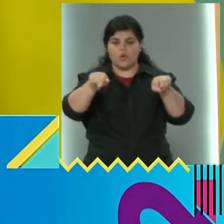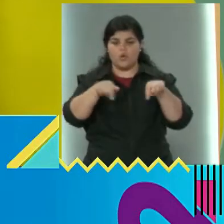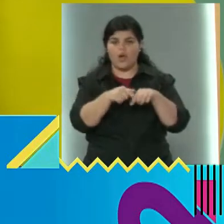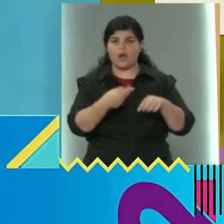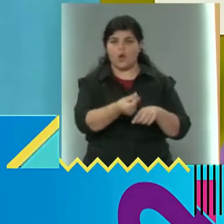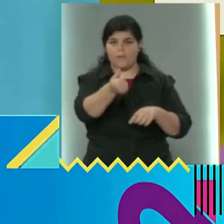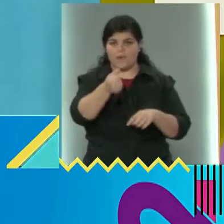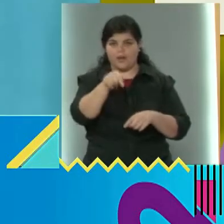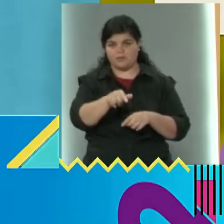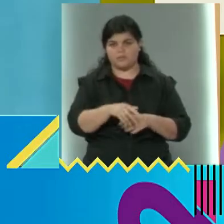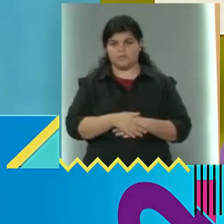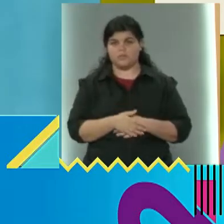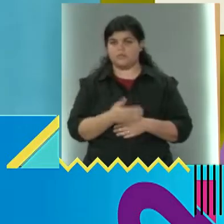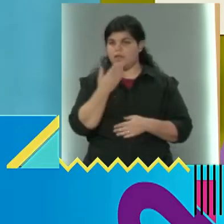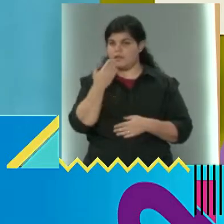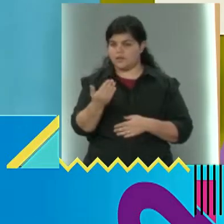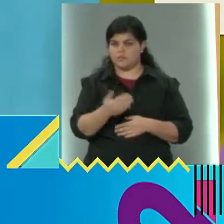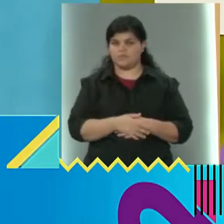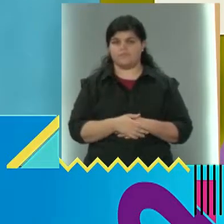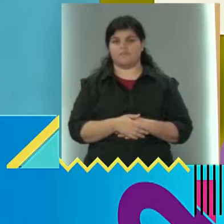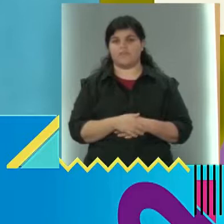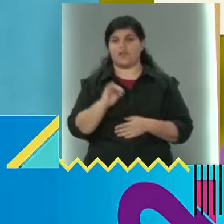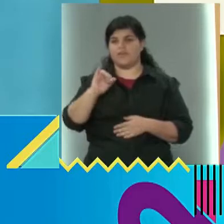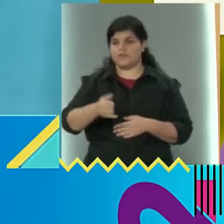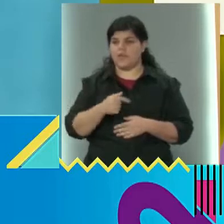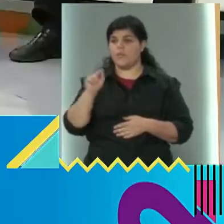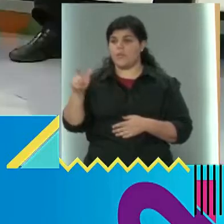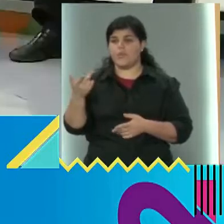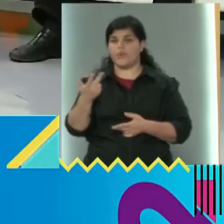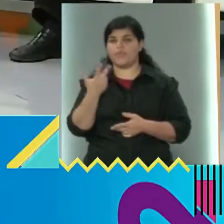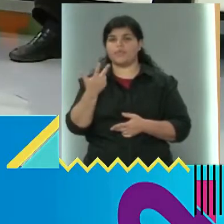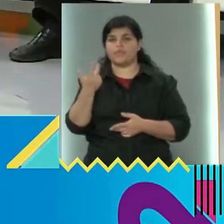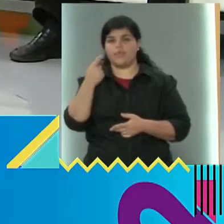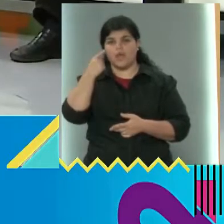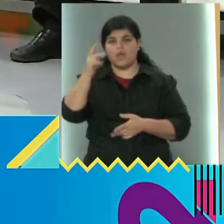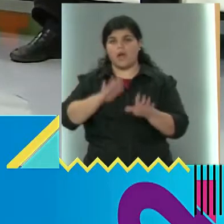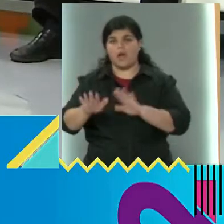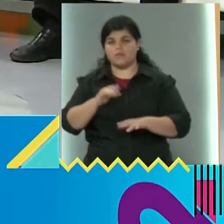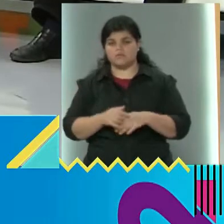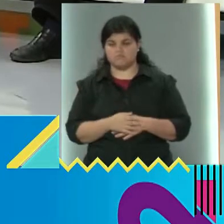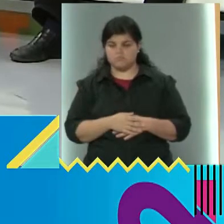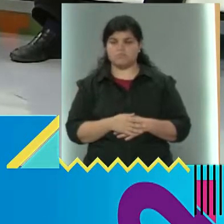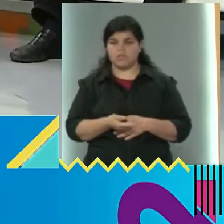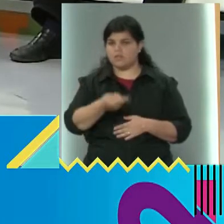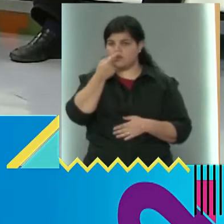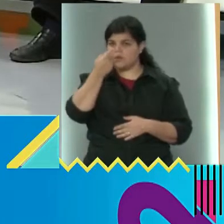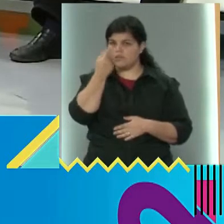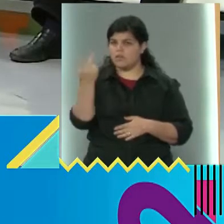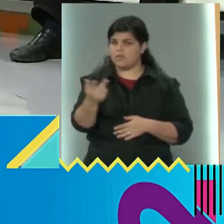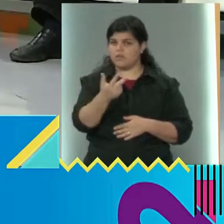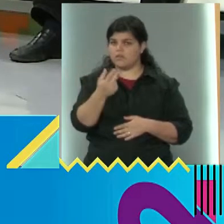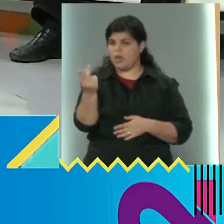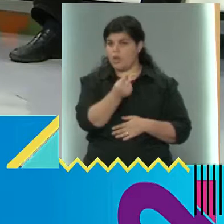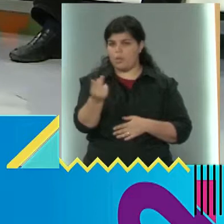terreno. Perfecto. Muchas gracias, Raúl. Y ahora sí, Carlos, sus 3 acciones. Bueno, interesante lo que dijeron ellos dos y complementando, primero